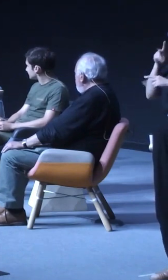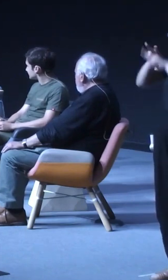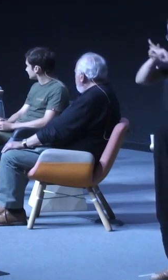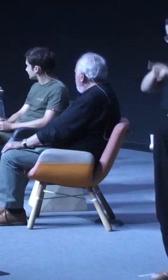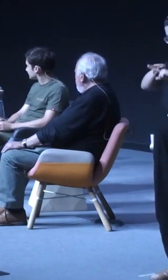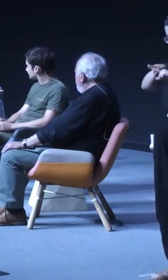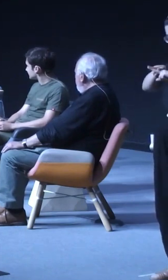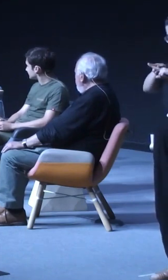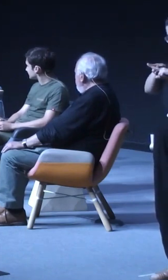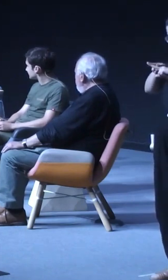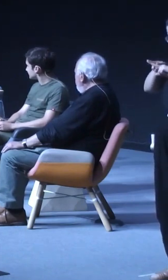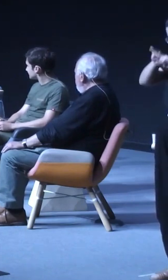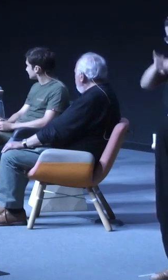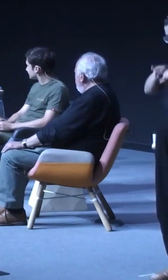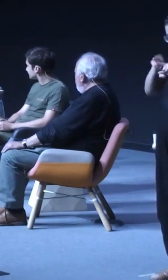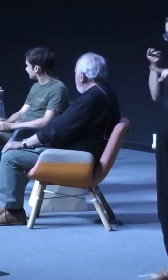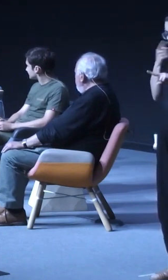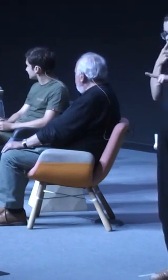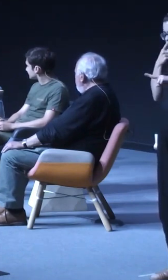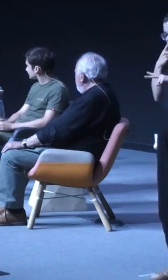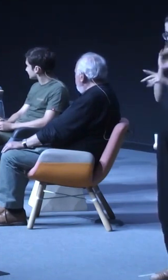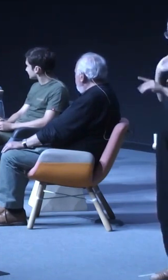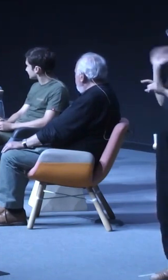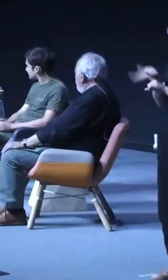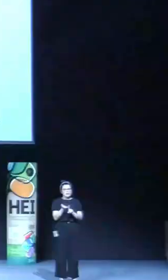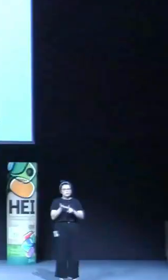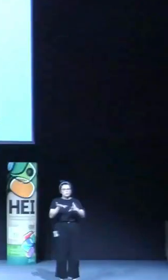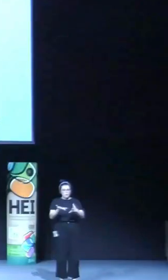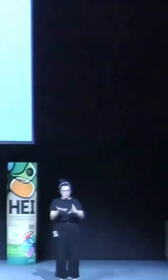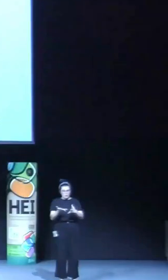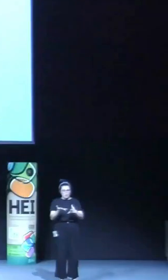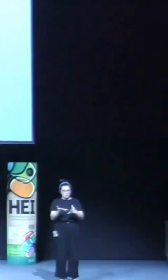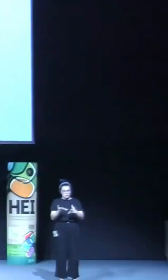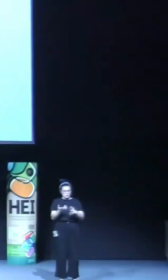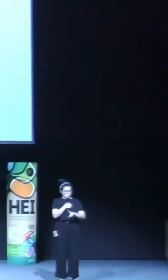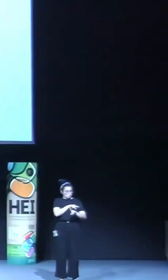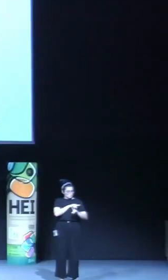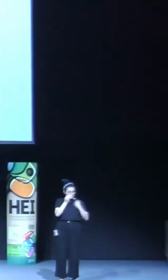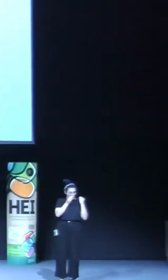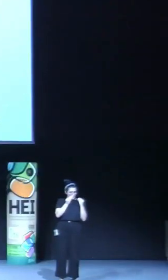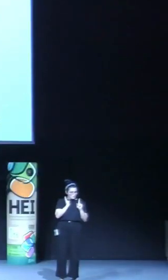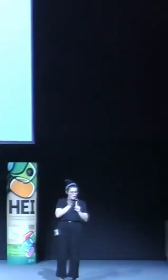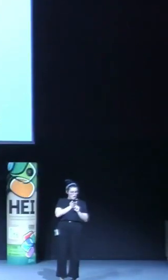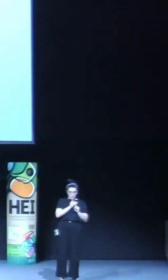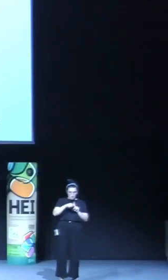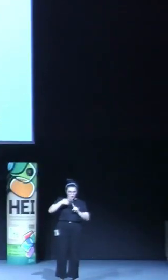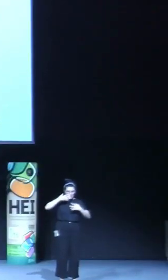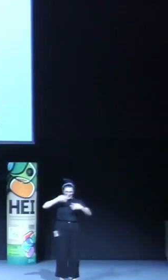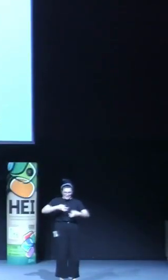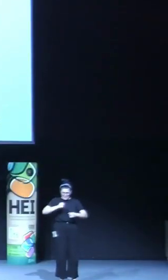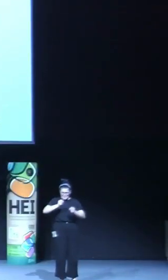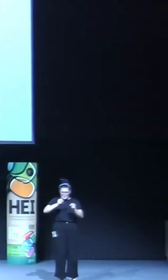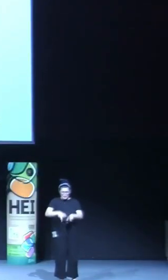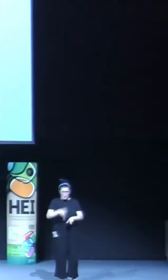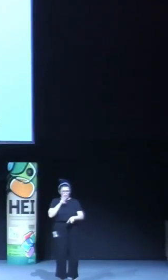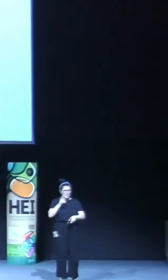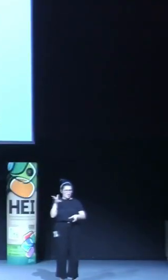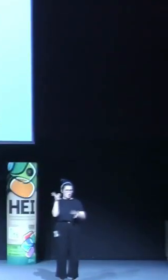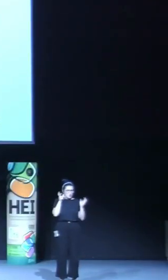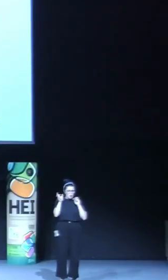la colocan y posterior ha sido incluso peor de lo que habíamos llegado a prever en tema de ruido y contaminación e